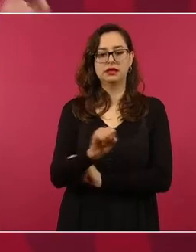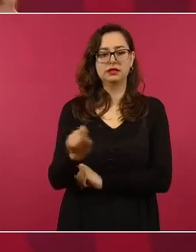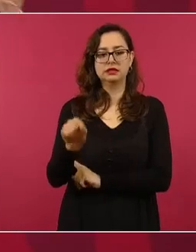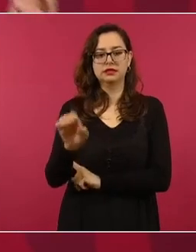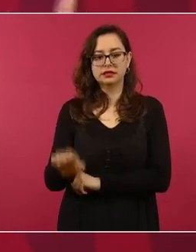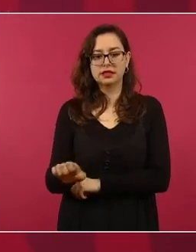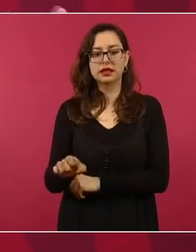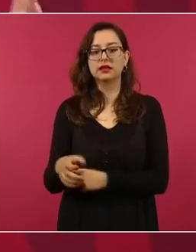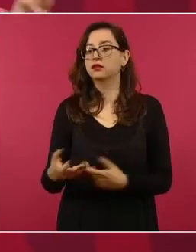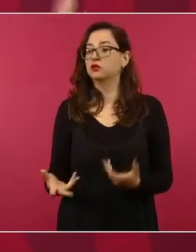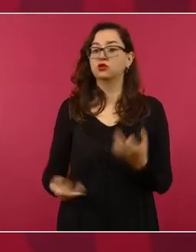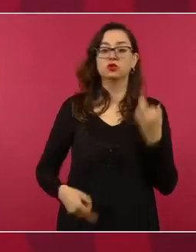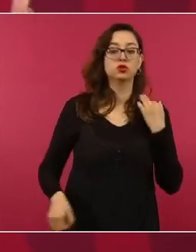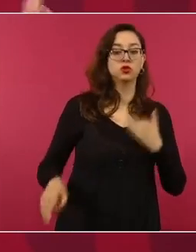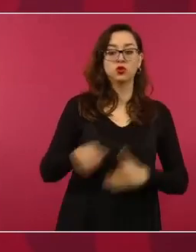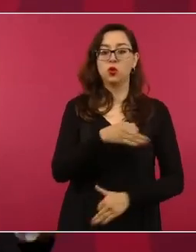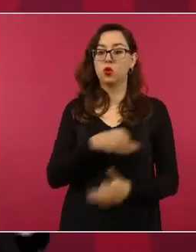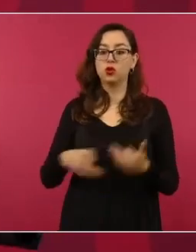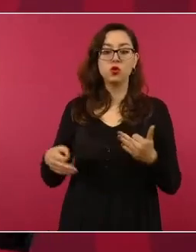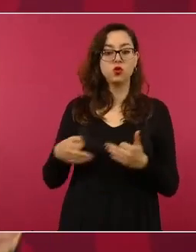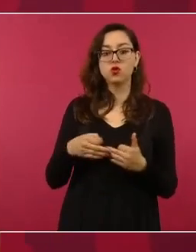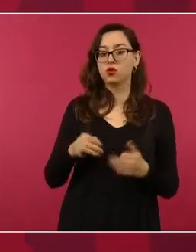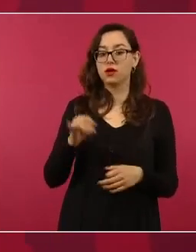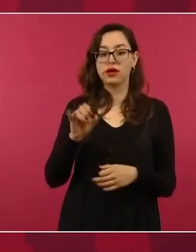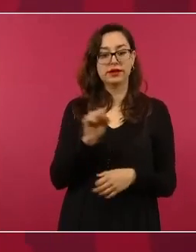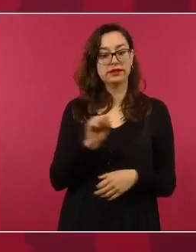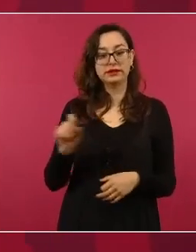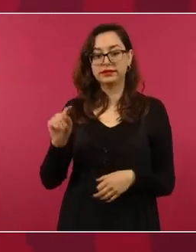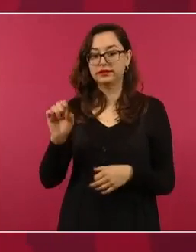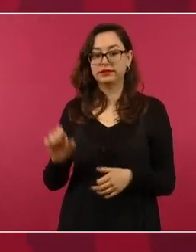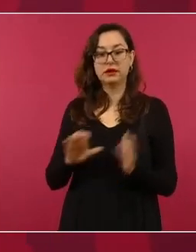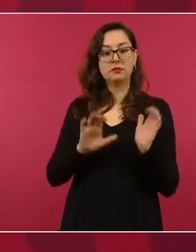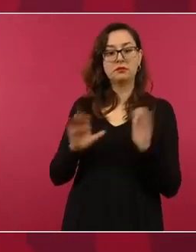Y ahora pues estamos rescatando al ISSSTE,